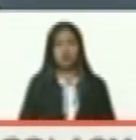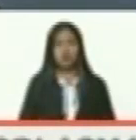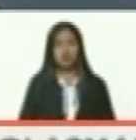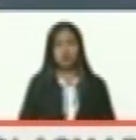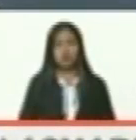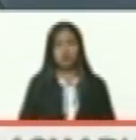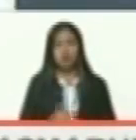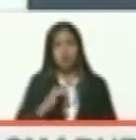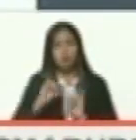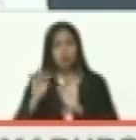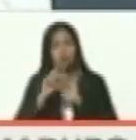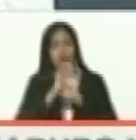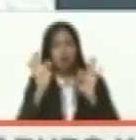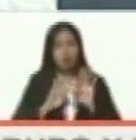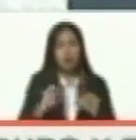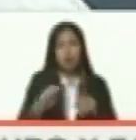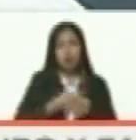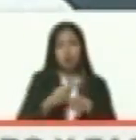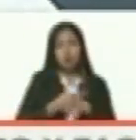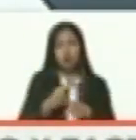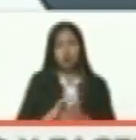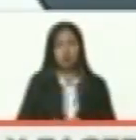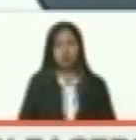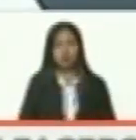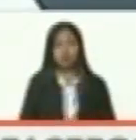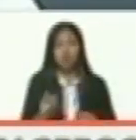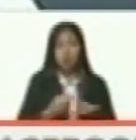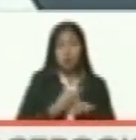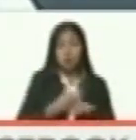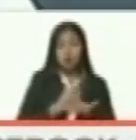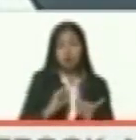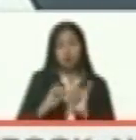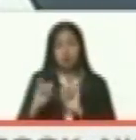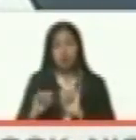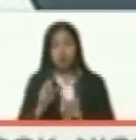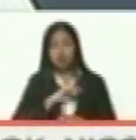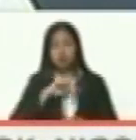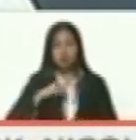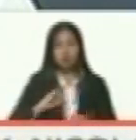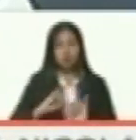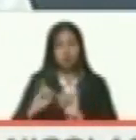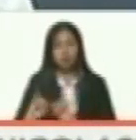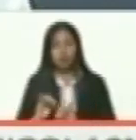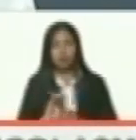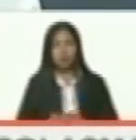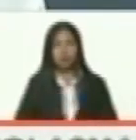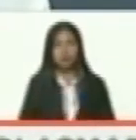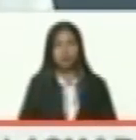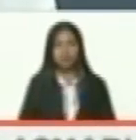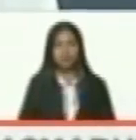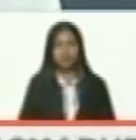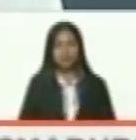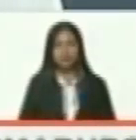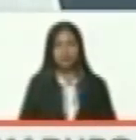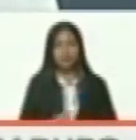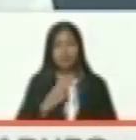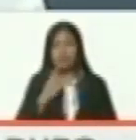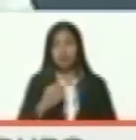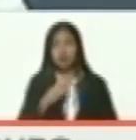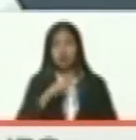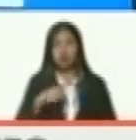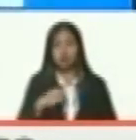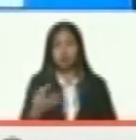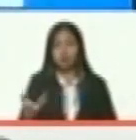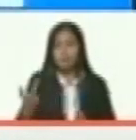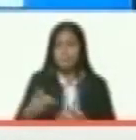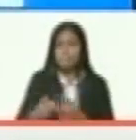Altos funcionarios del gobierno, quiere decir el gobierno, nosotros. Es lo primero que dijo. Préstame el